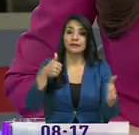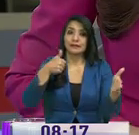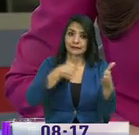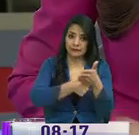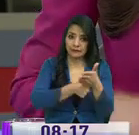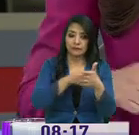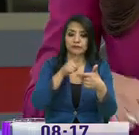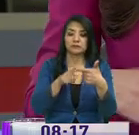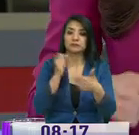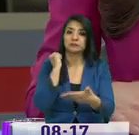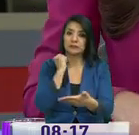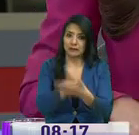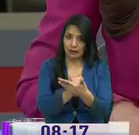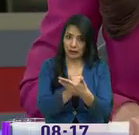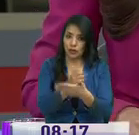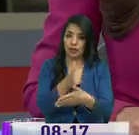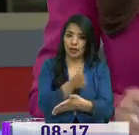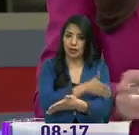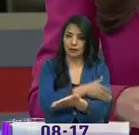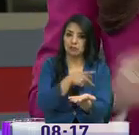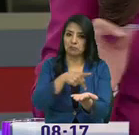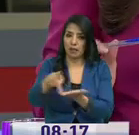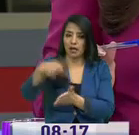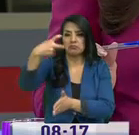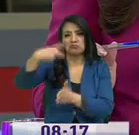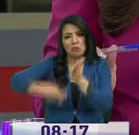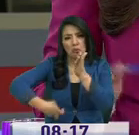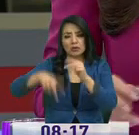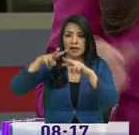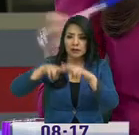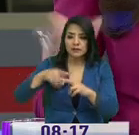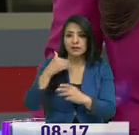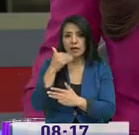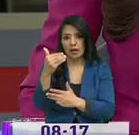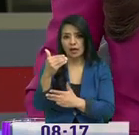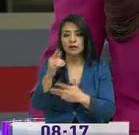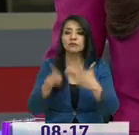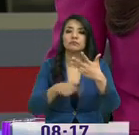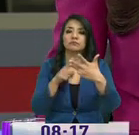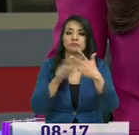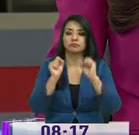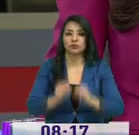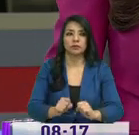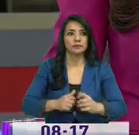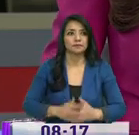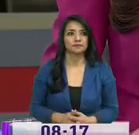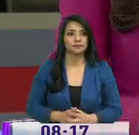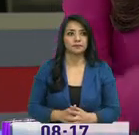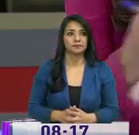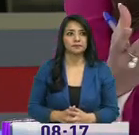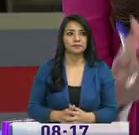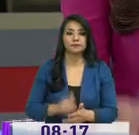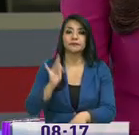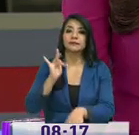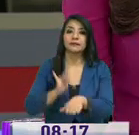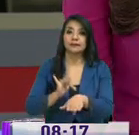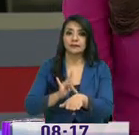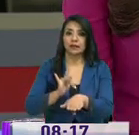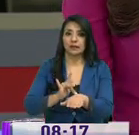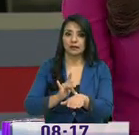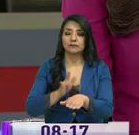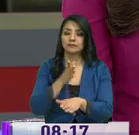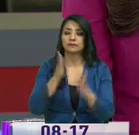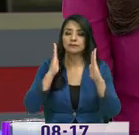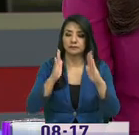de identidad, pagar previamente las multas que ha tenido, revisar si las tiene y, como les decimos, hacer esta cita previa para poder